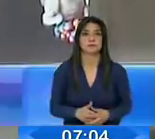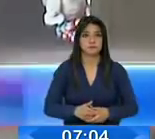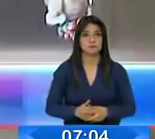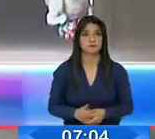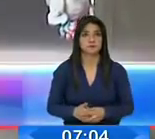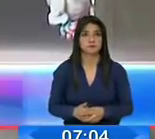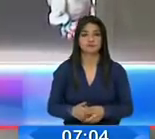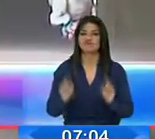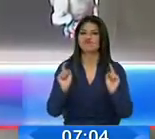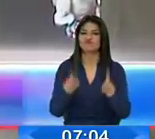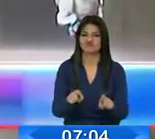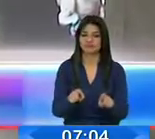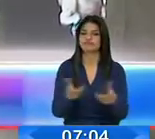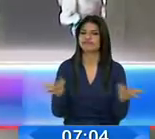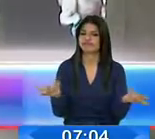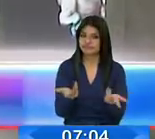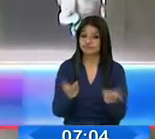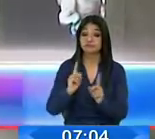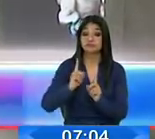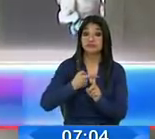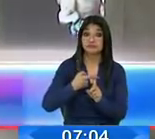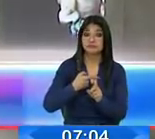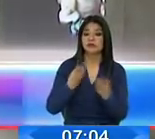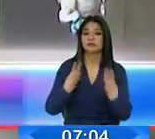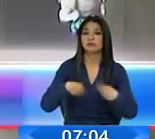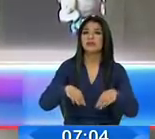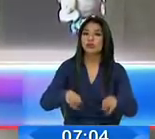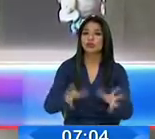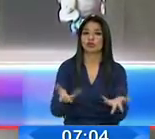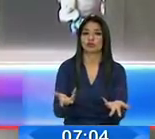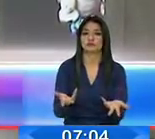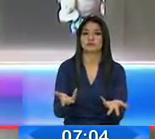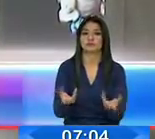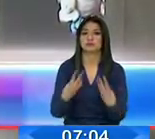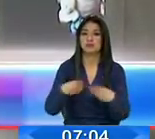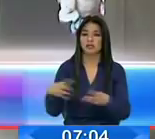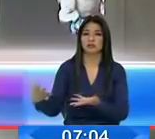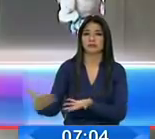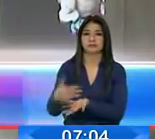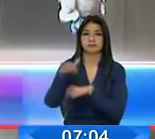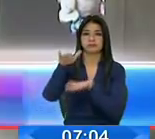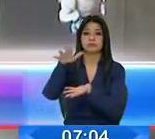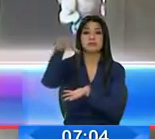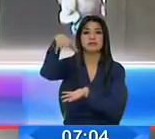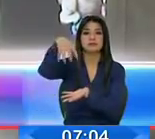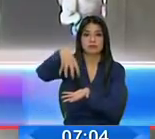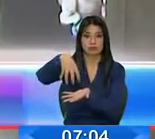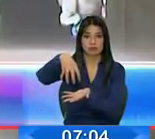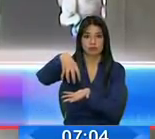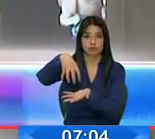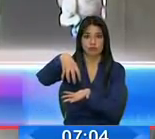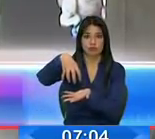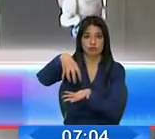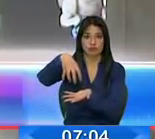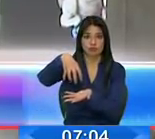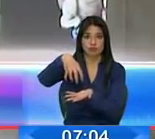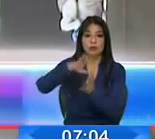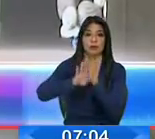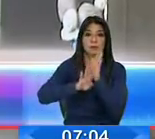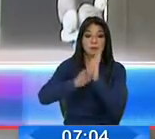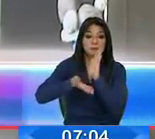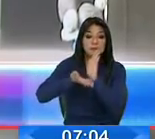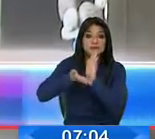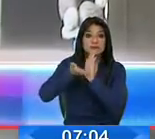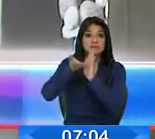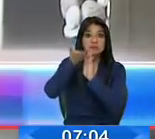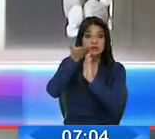permitir, por un lado, generar un mecanismo de ingresos para el Estado con una tendencia progresiva, es decir,